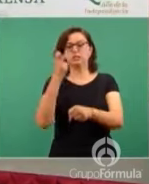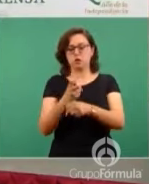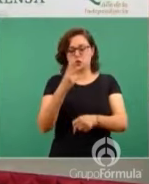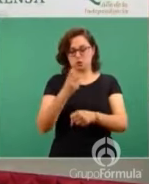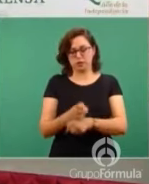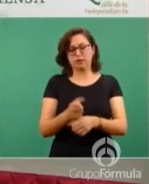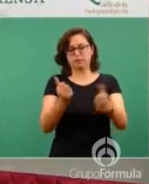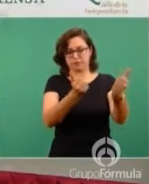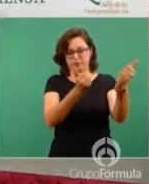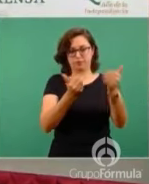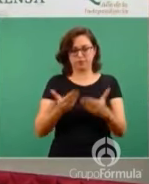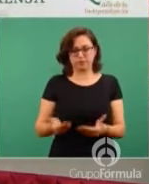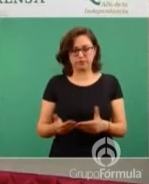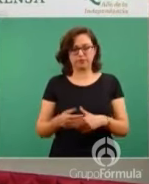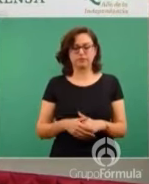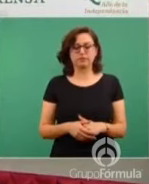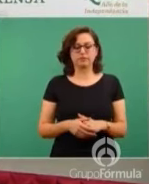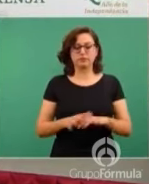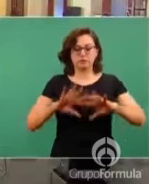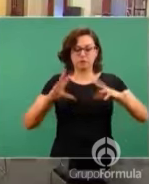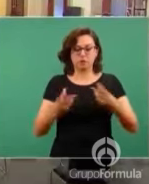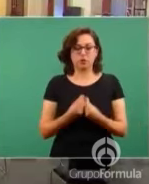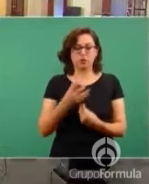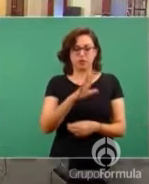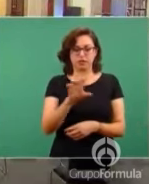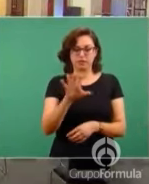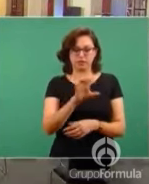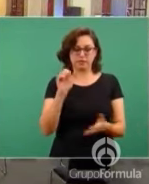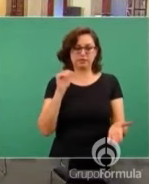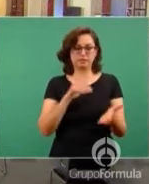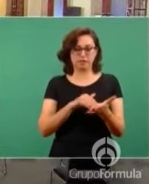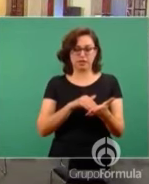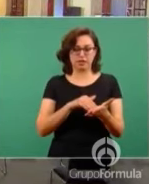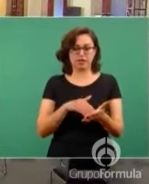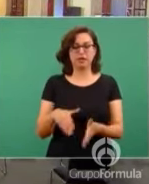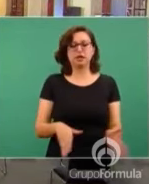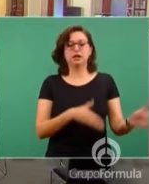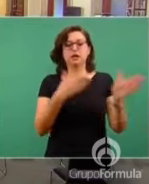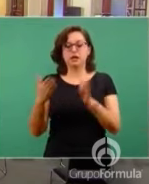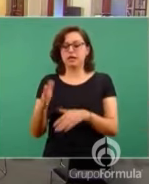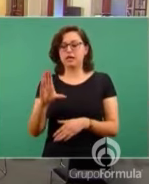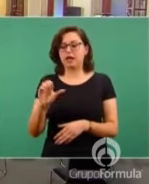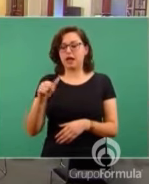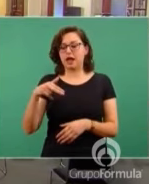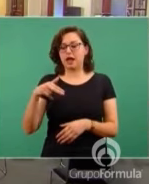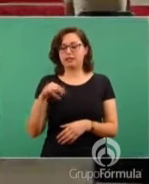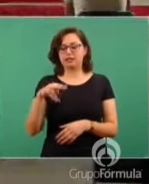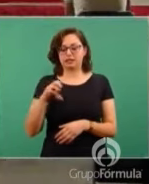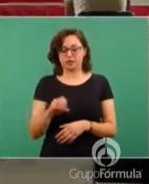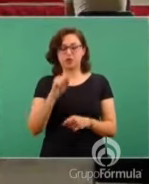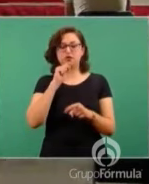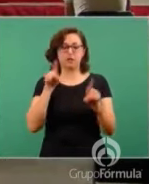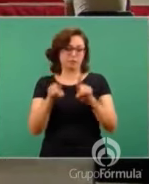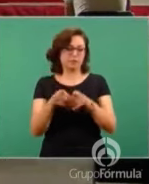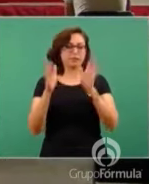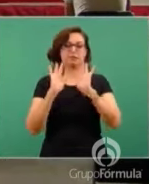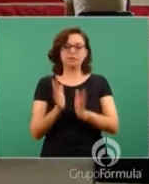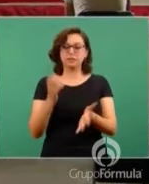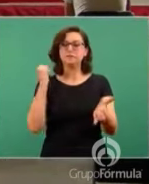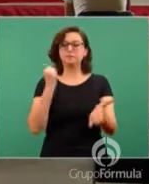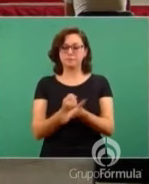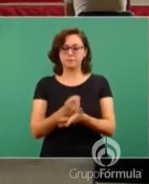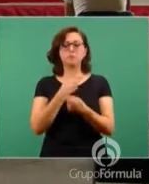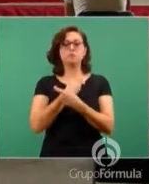que en lugar de estar molestando a los medios por la simple acción de informar